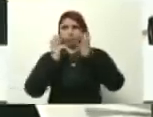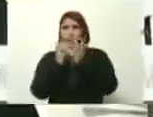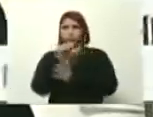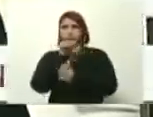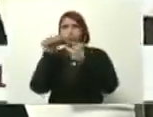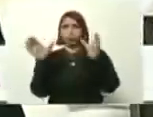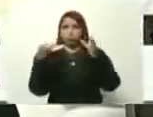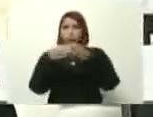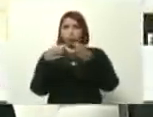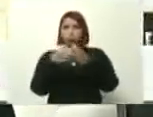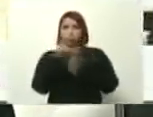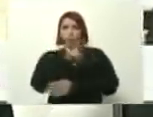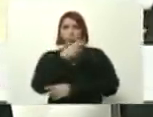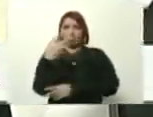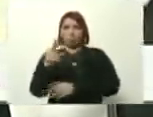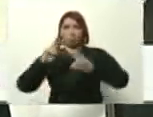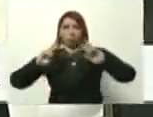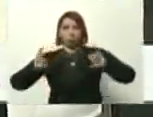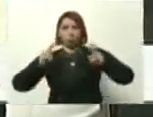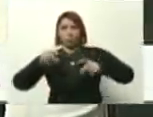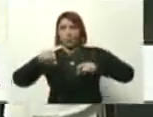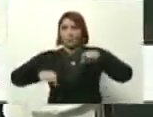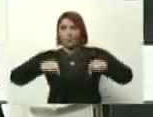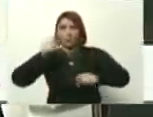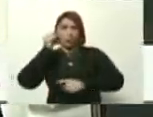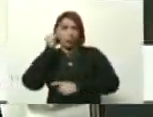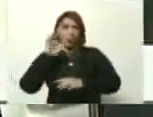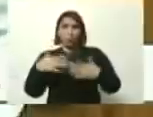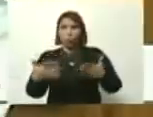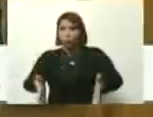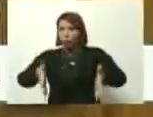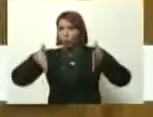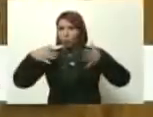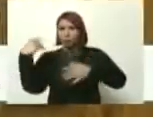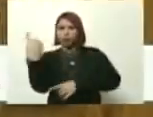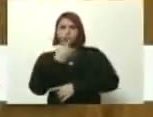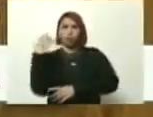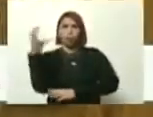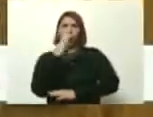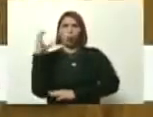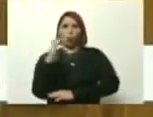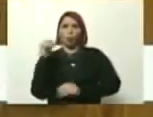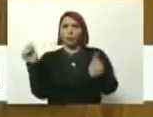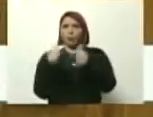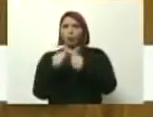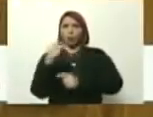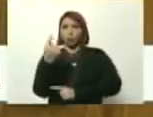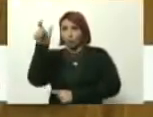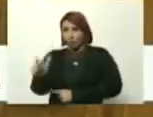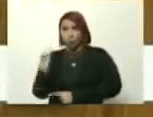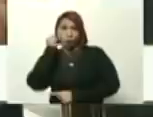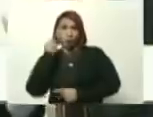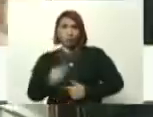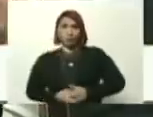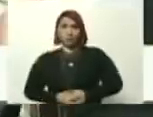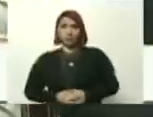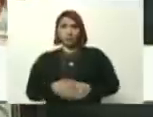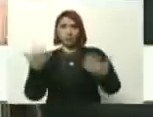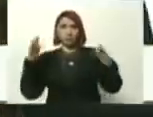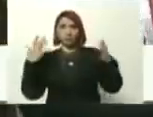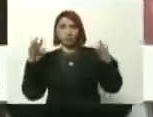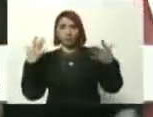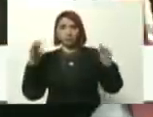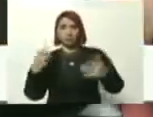Sub-23, en materia de ciclismo femenino, cuando ganamos la Vuelta a Colombia con una de nuestras ciclistas.